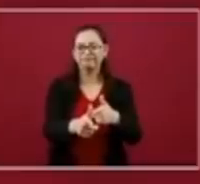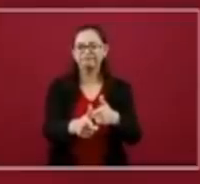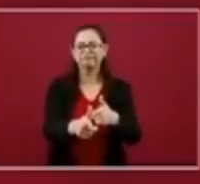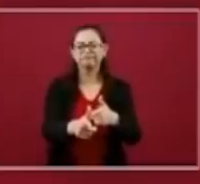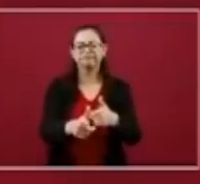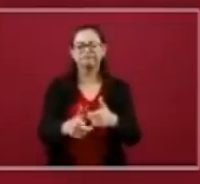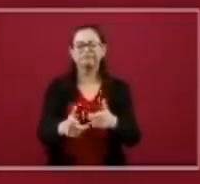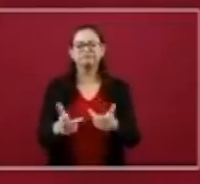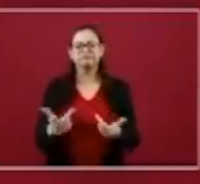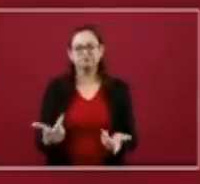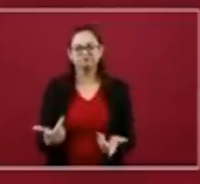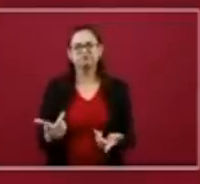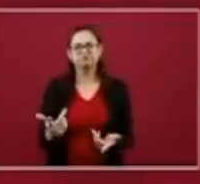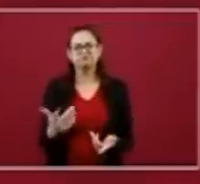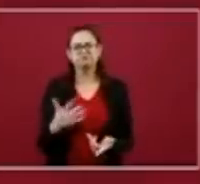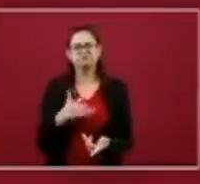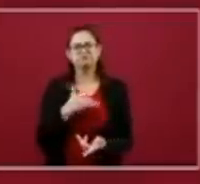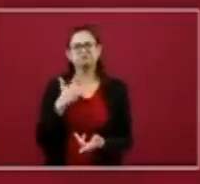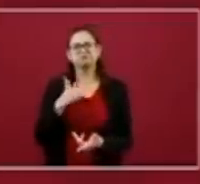les adelanto, podemos